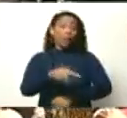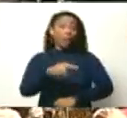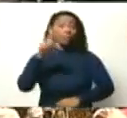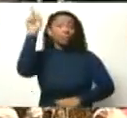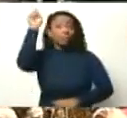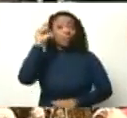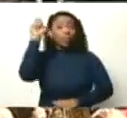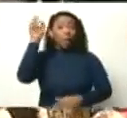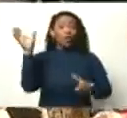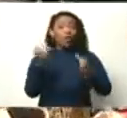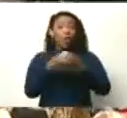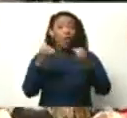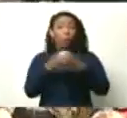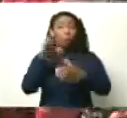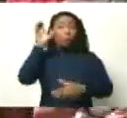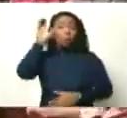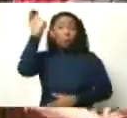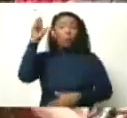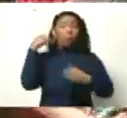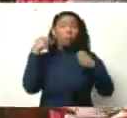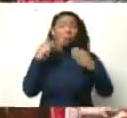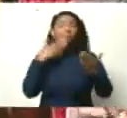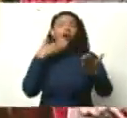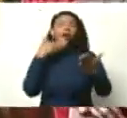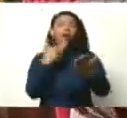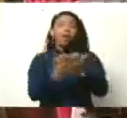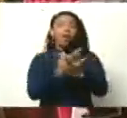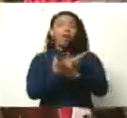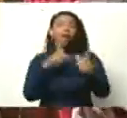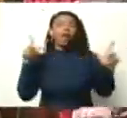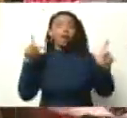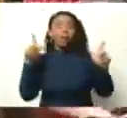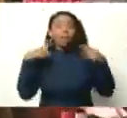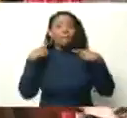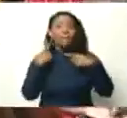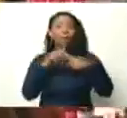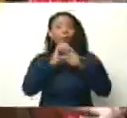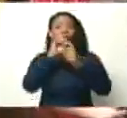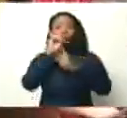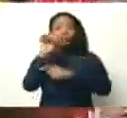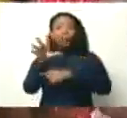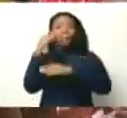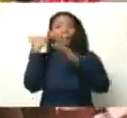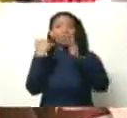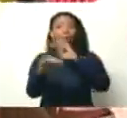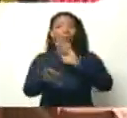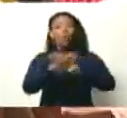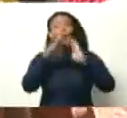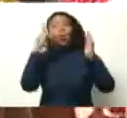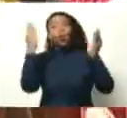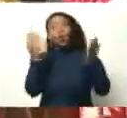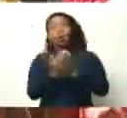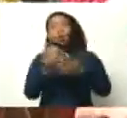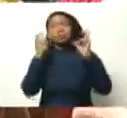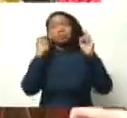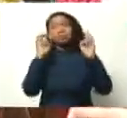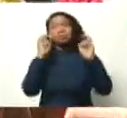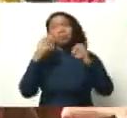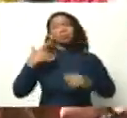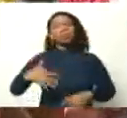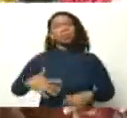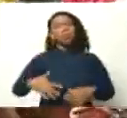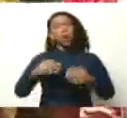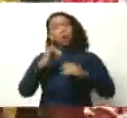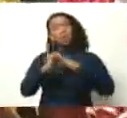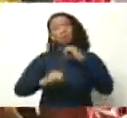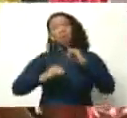del Bloque de la Patria para exigir la liberación, para enviar también un mensaje al mundo acerca de lo que es el derecho